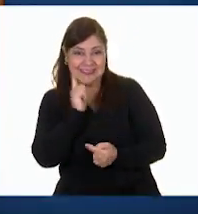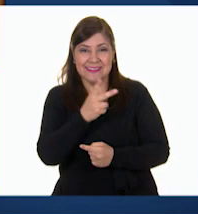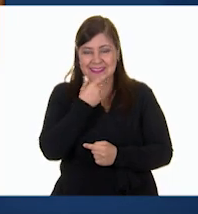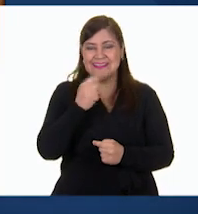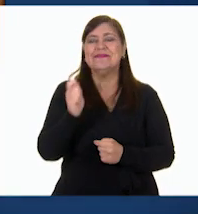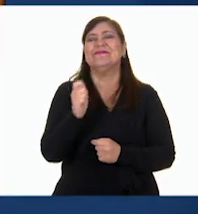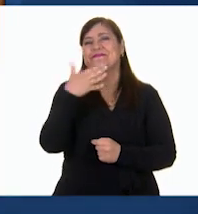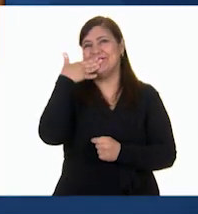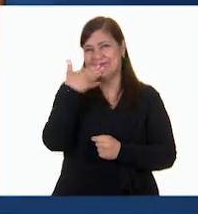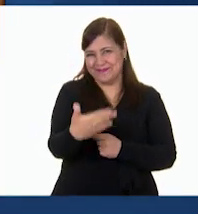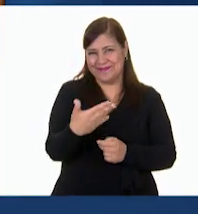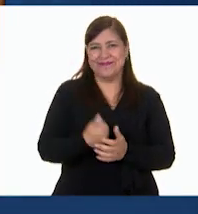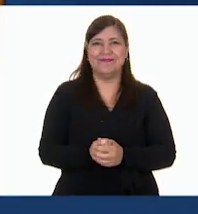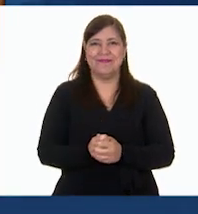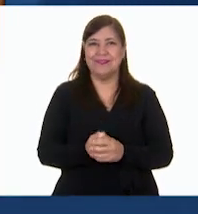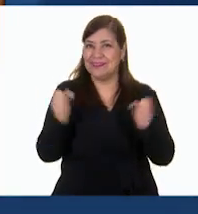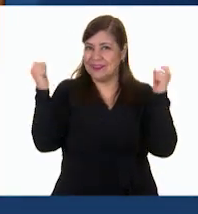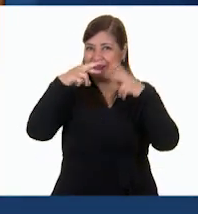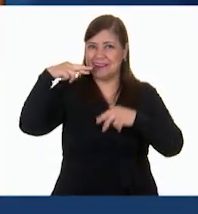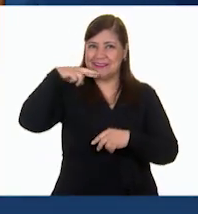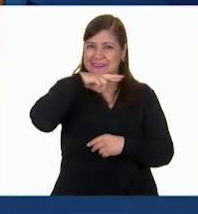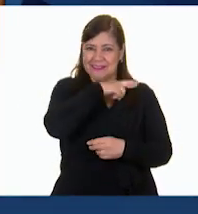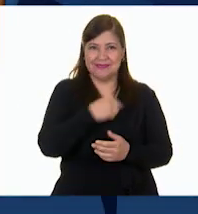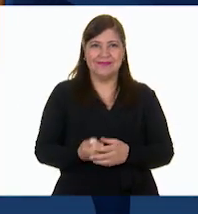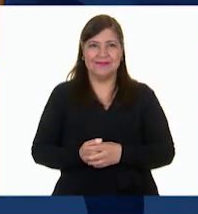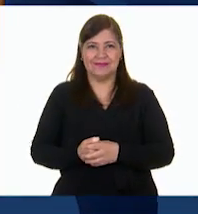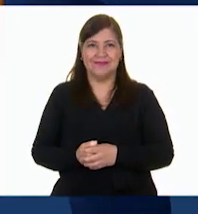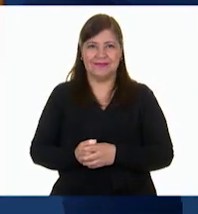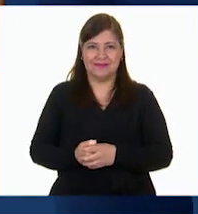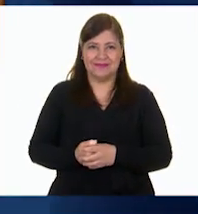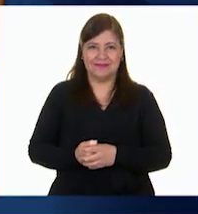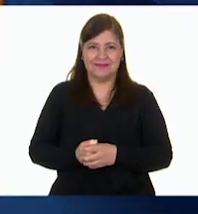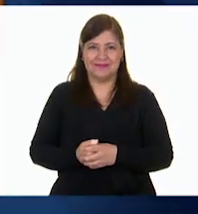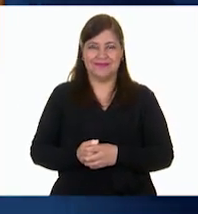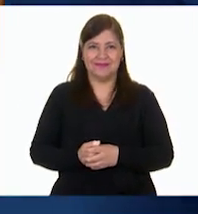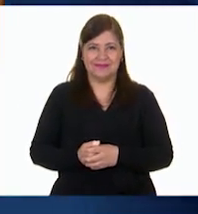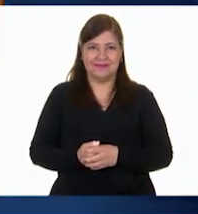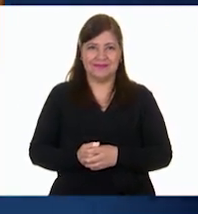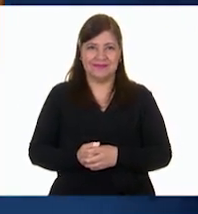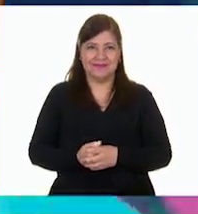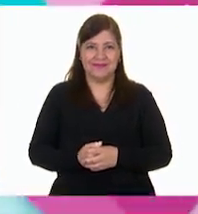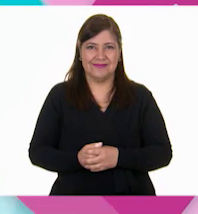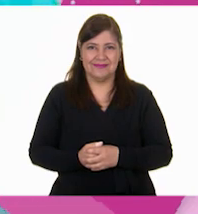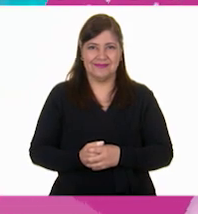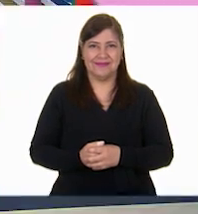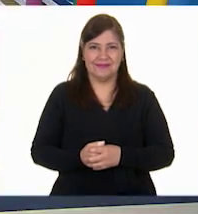¡Muy bien! ¡Nos vemos pronto!